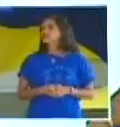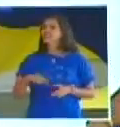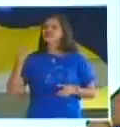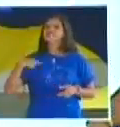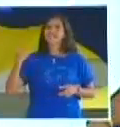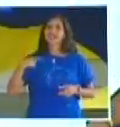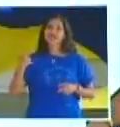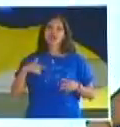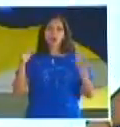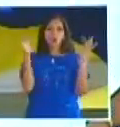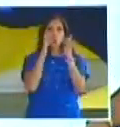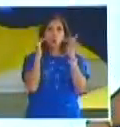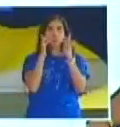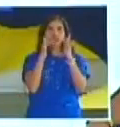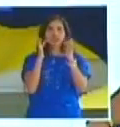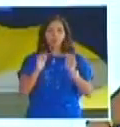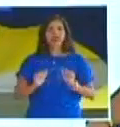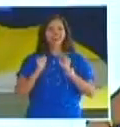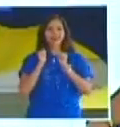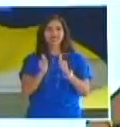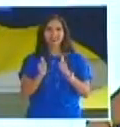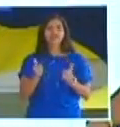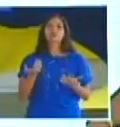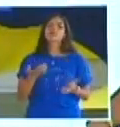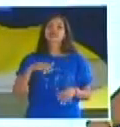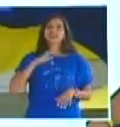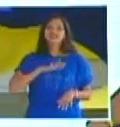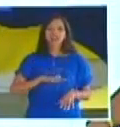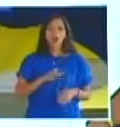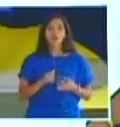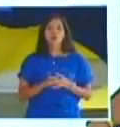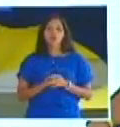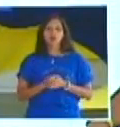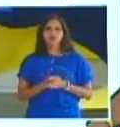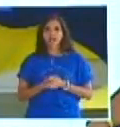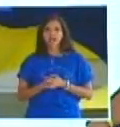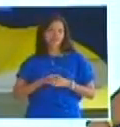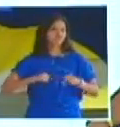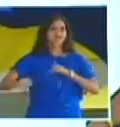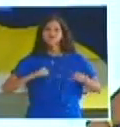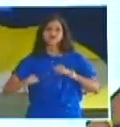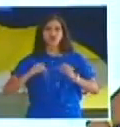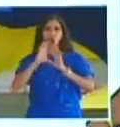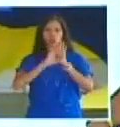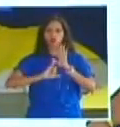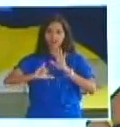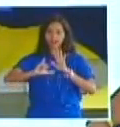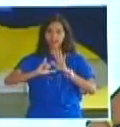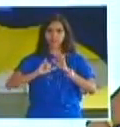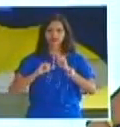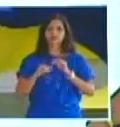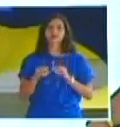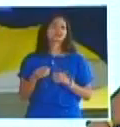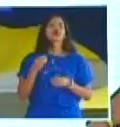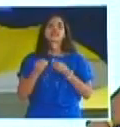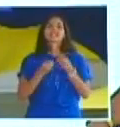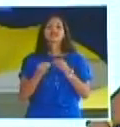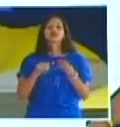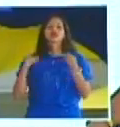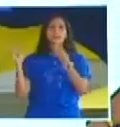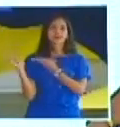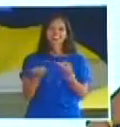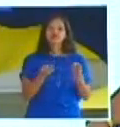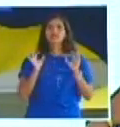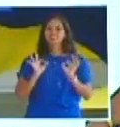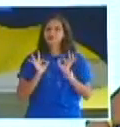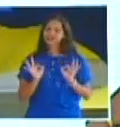tenemos un pase para iniciar, porque estamos en ofensiva constituyente. Hice una invitación